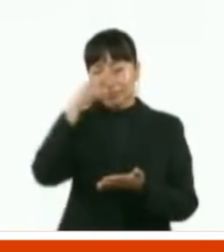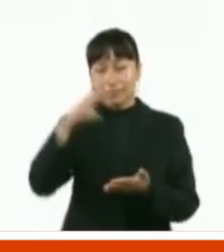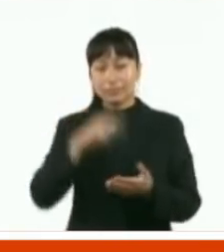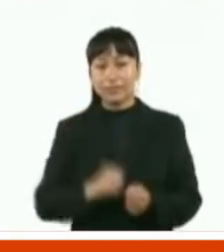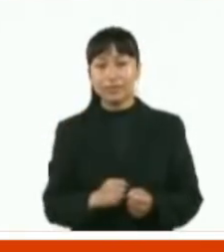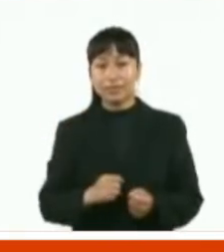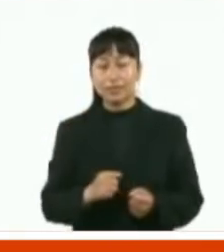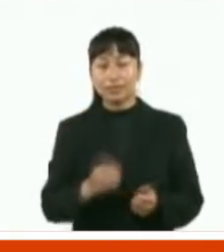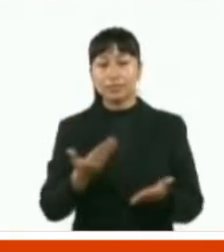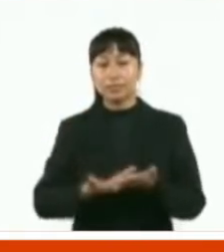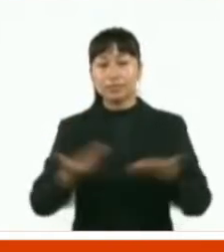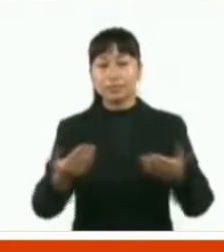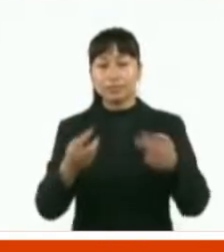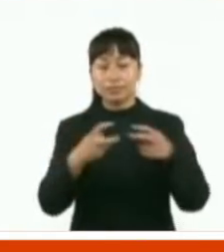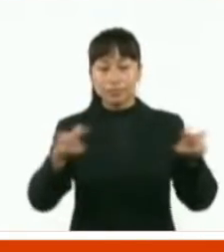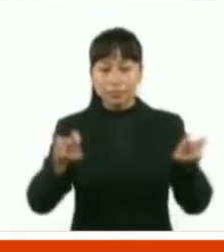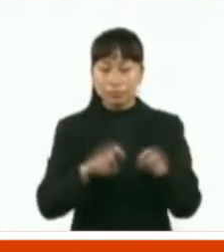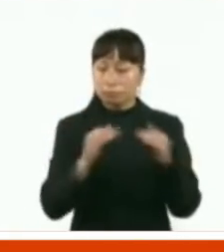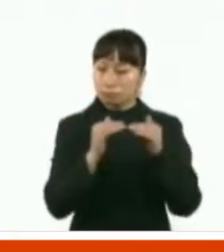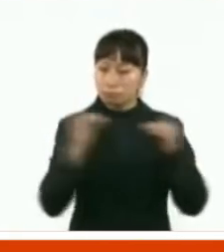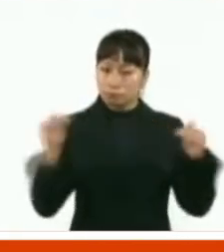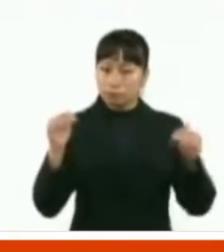gabinete paritario, el primer gabinete paritario,